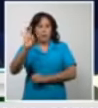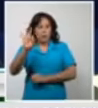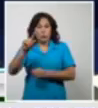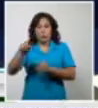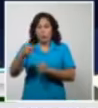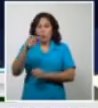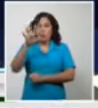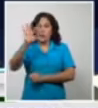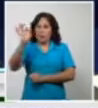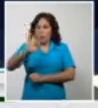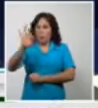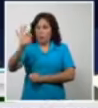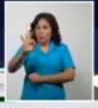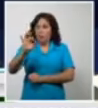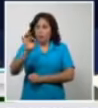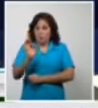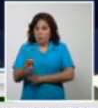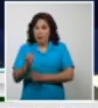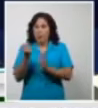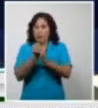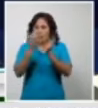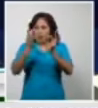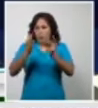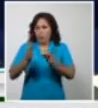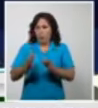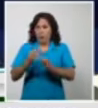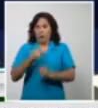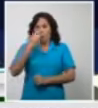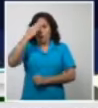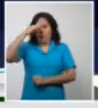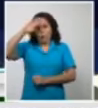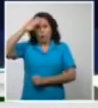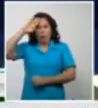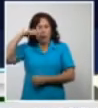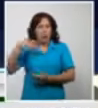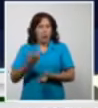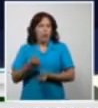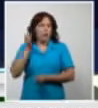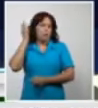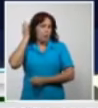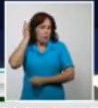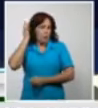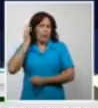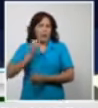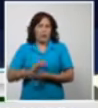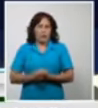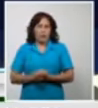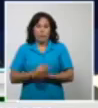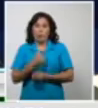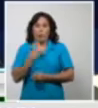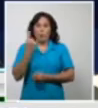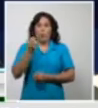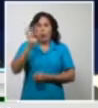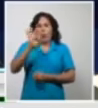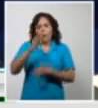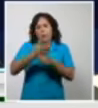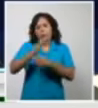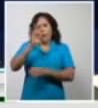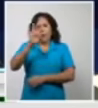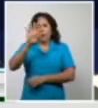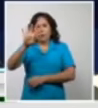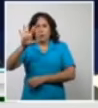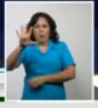48,5% de los confirmados en nuestro país son del sexo femenino, o sea, 858.